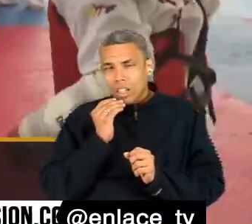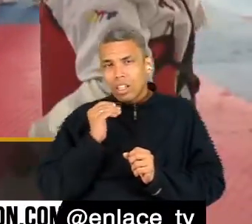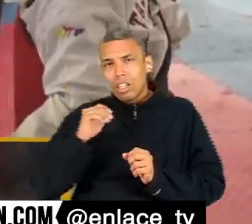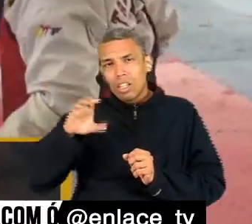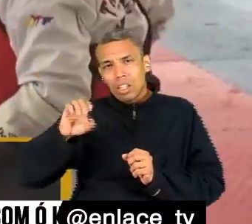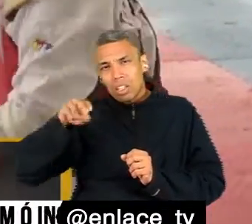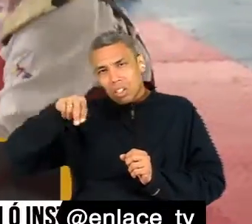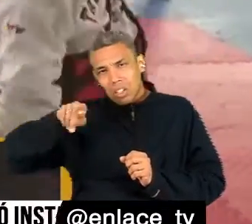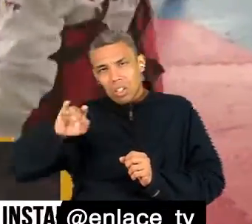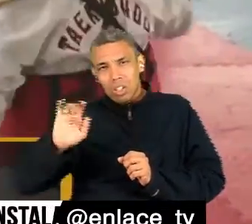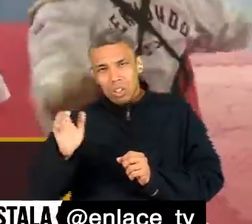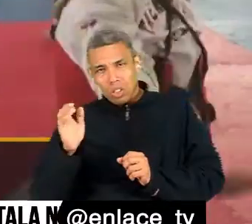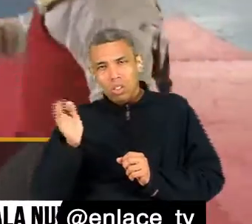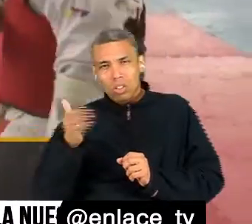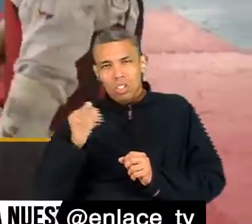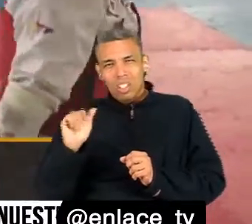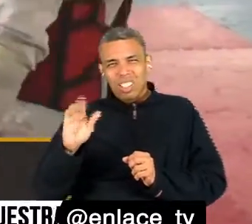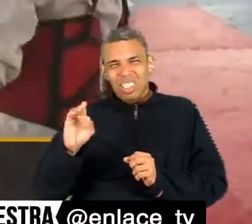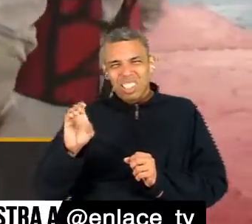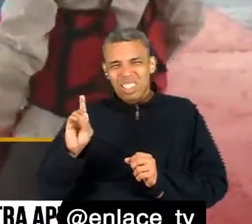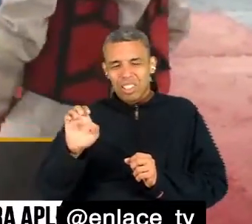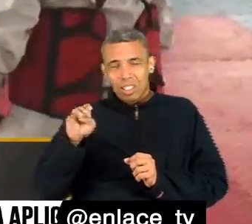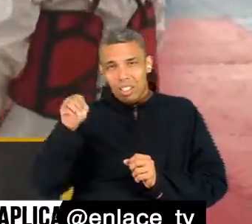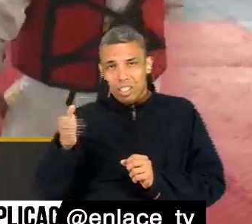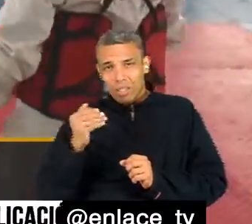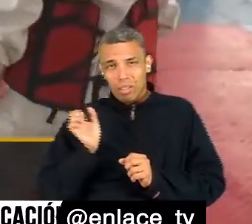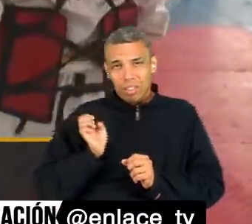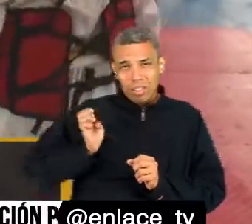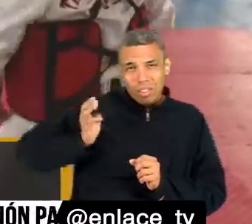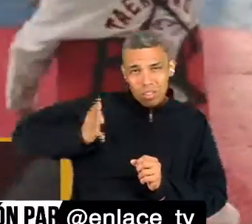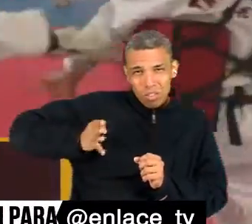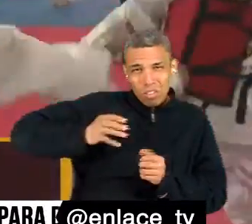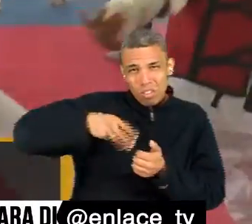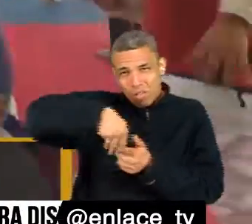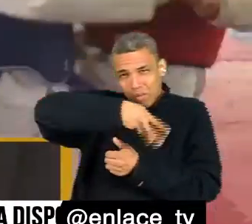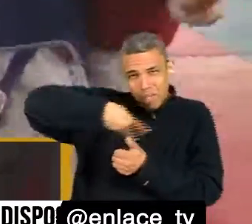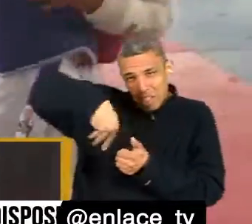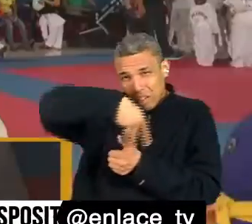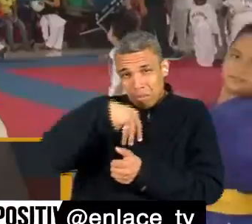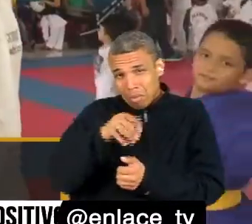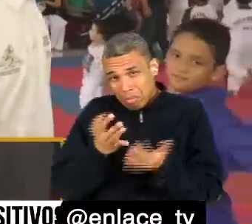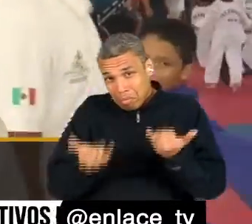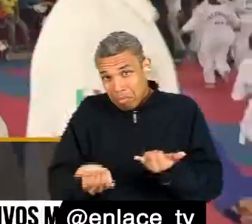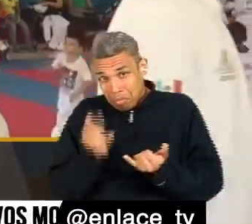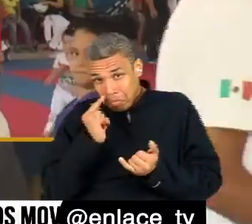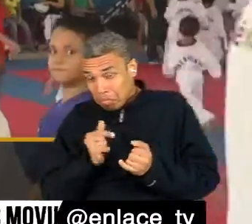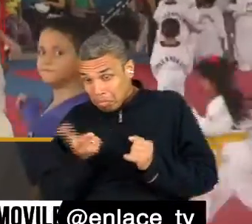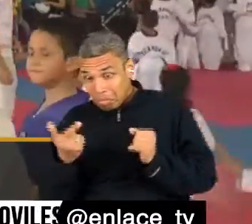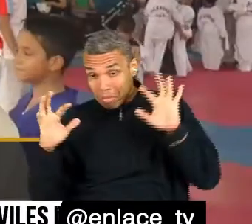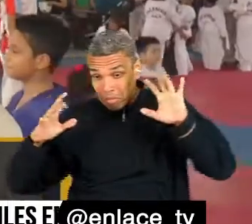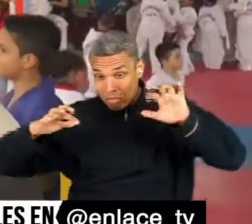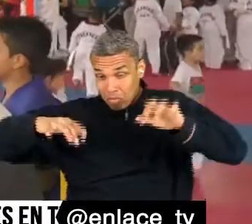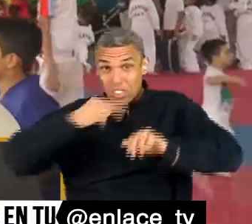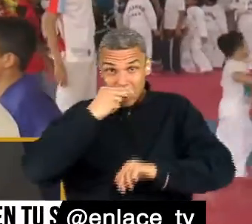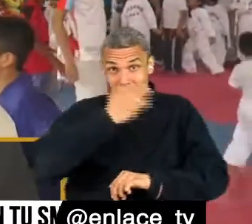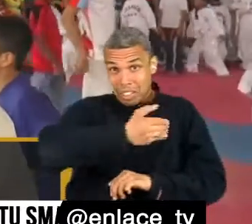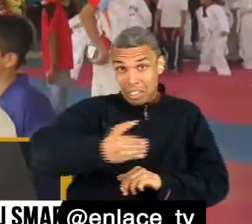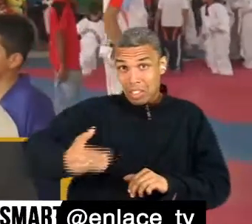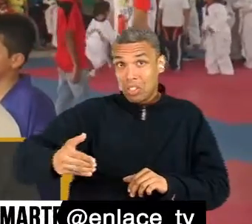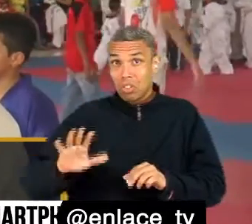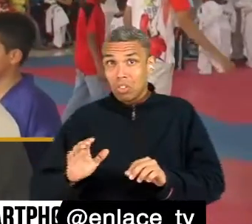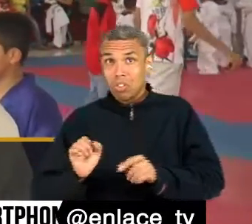Academia, Miramar, Infantas. Pues estamos muy contentos del festival, ya estamos terminando, se vieron muy buenos combates,